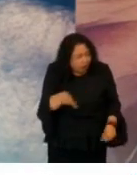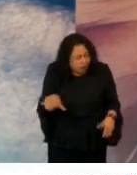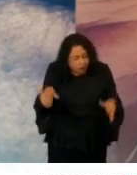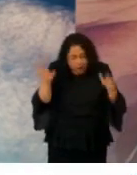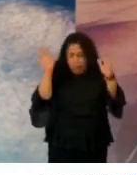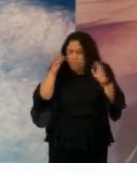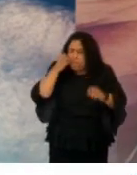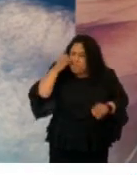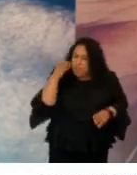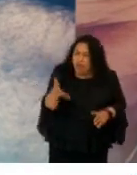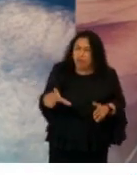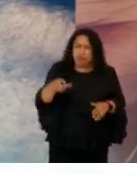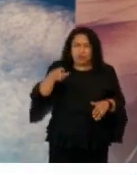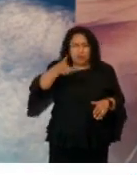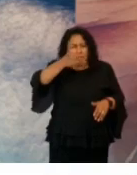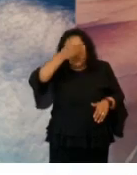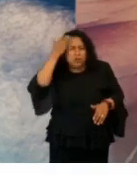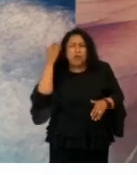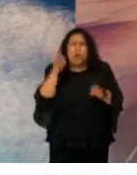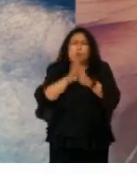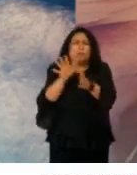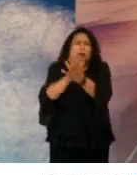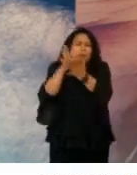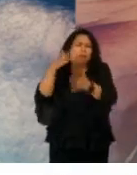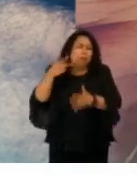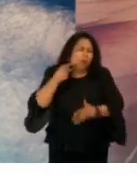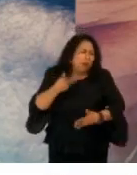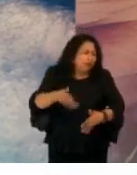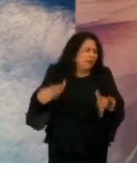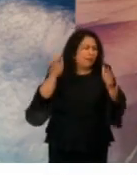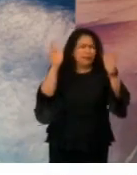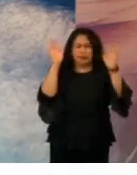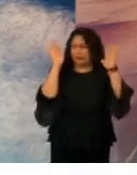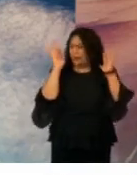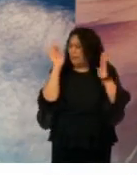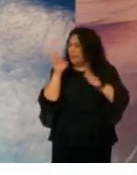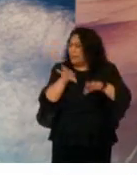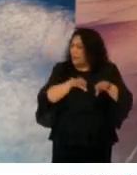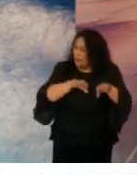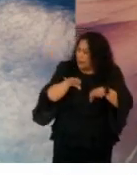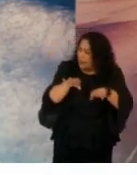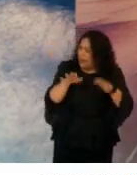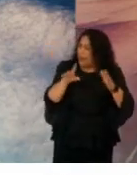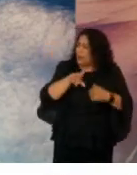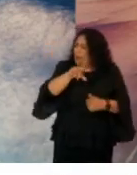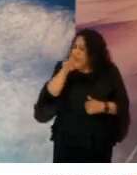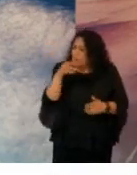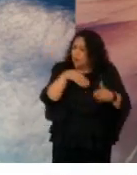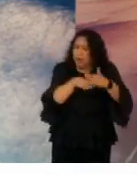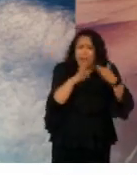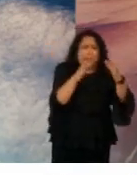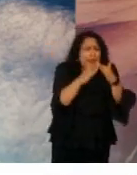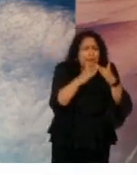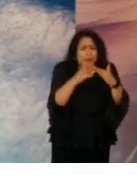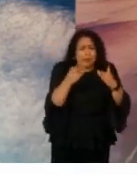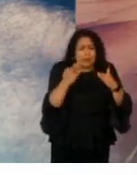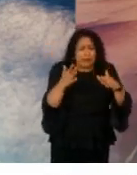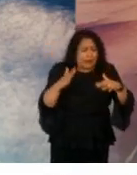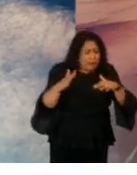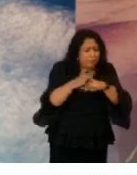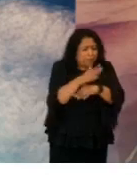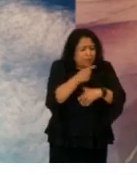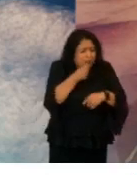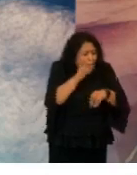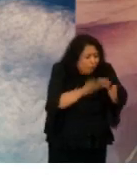eres fantástica, yo no sé cómo, te involucres en política, vas a votar, estás en el trabajo y después cuando llegas a la casa tienes que encargarte de los